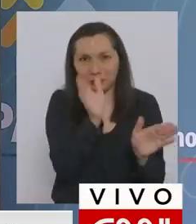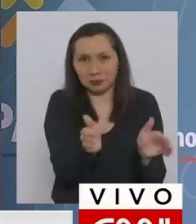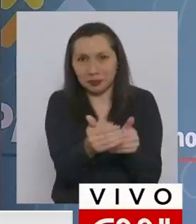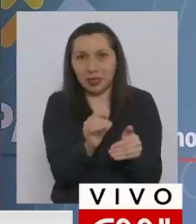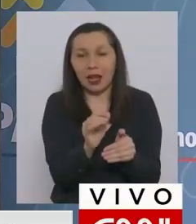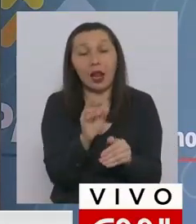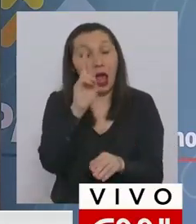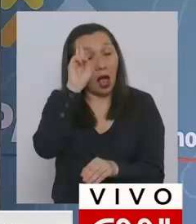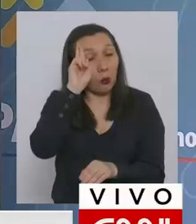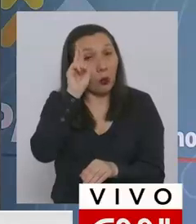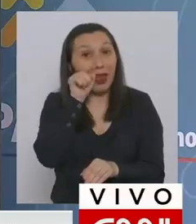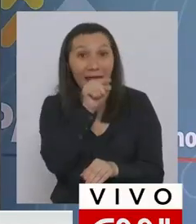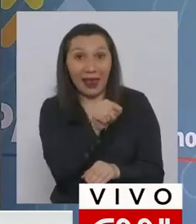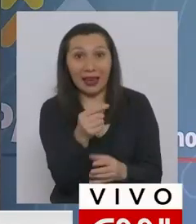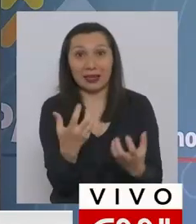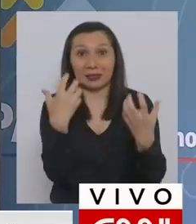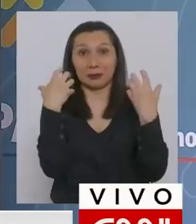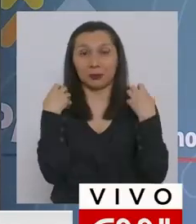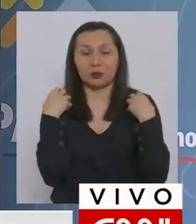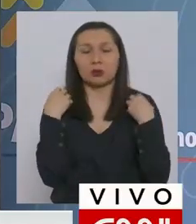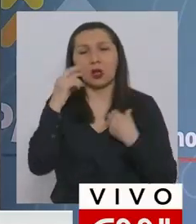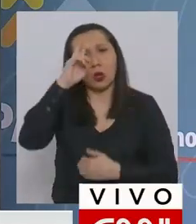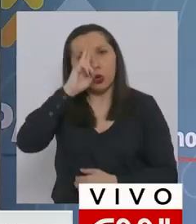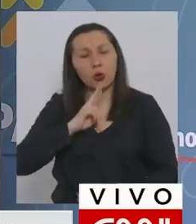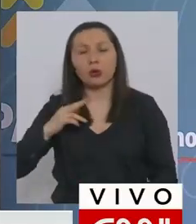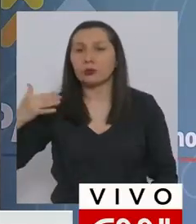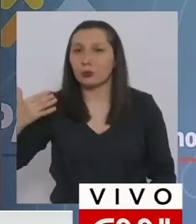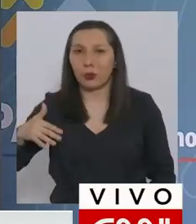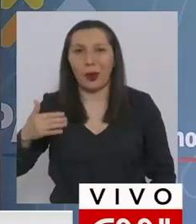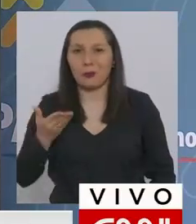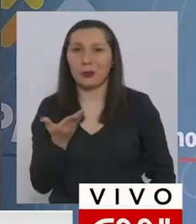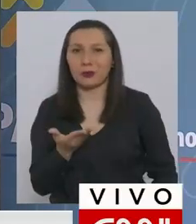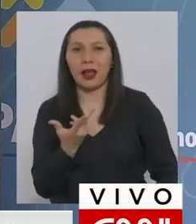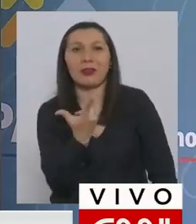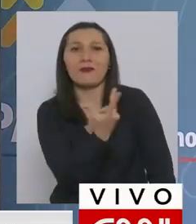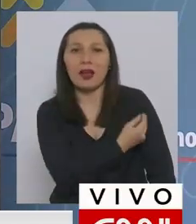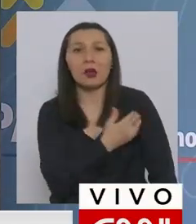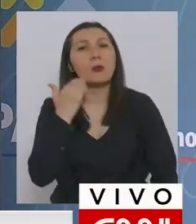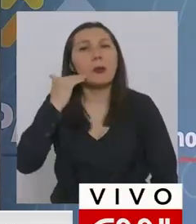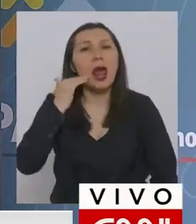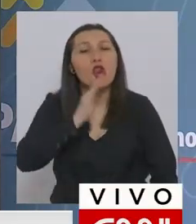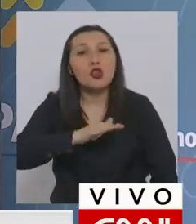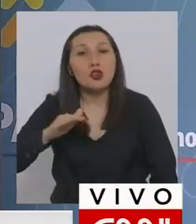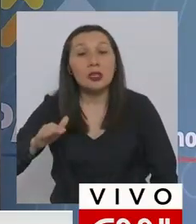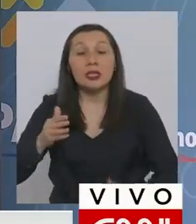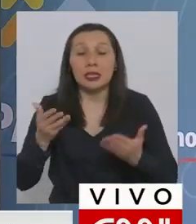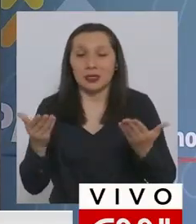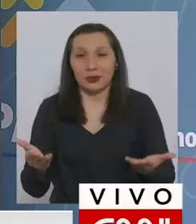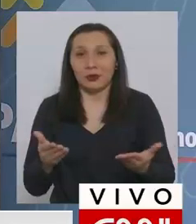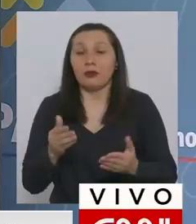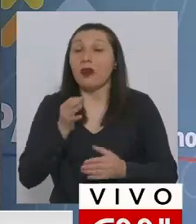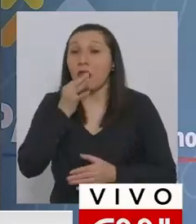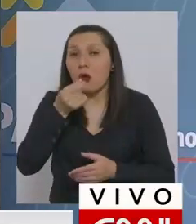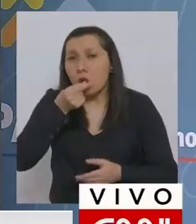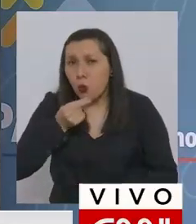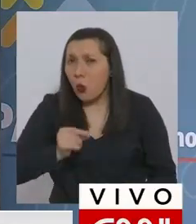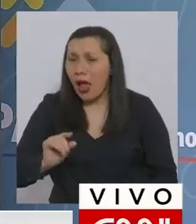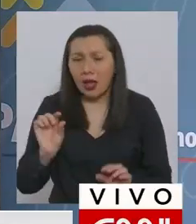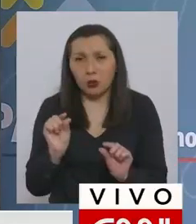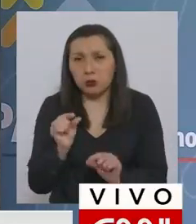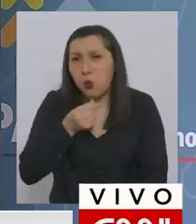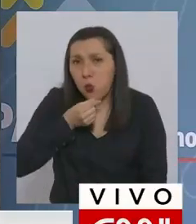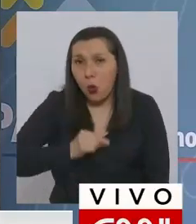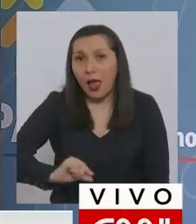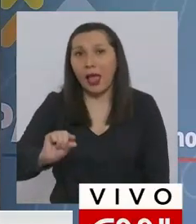año. Esperamos que sea durante el mes de diciembre poder iniciar con el proceso de vacunación de este rango etario. Y frente a eso, ¿qué es lo que falta más allá